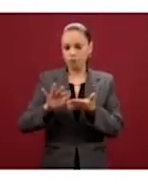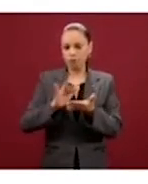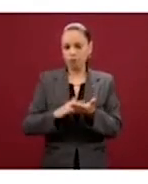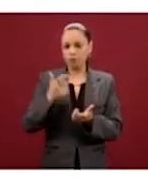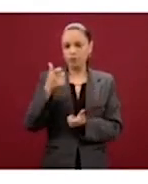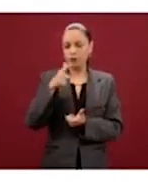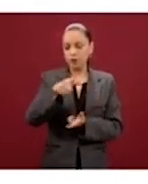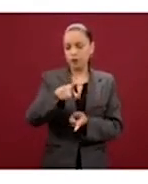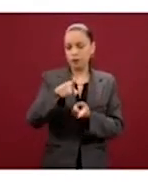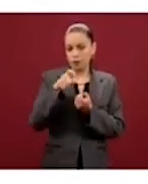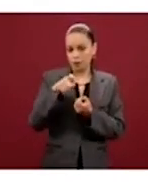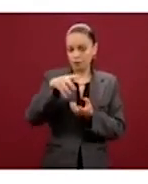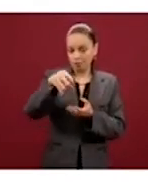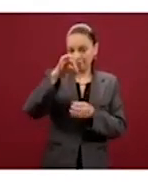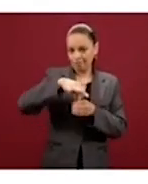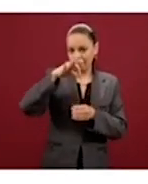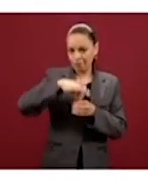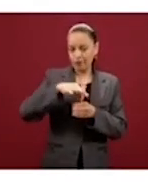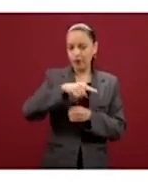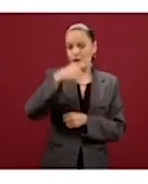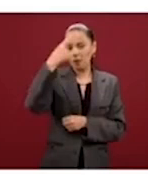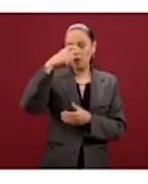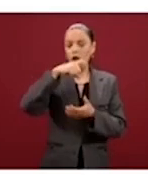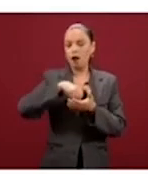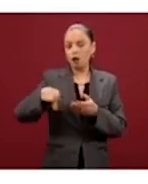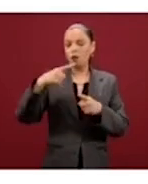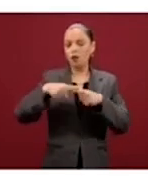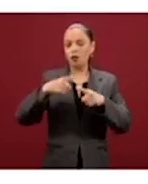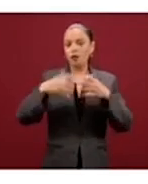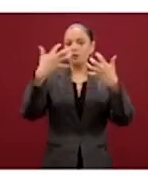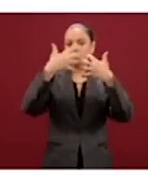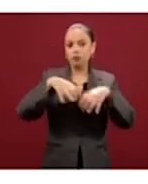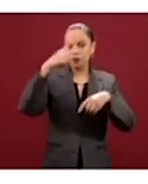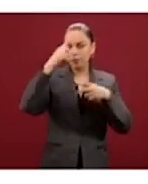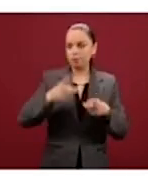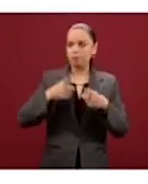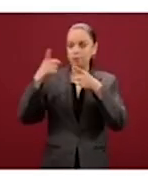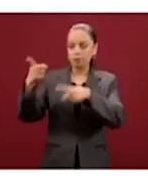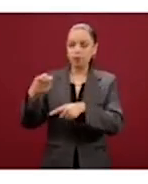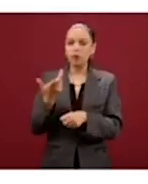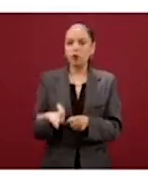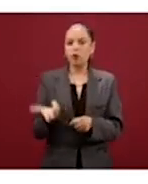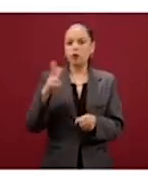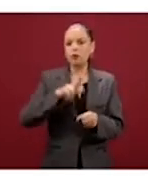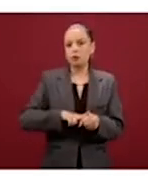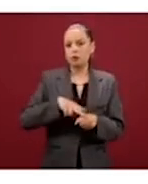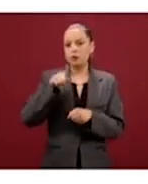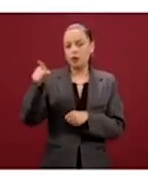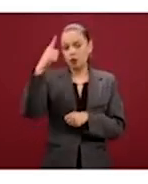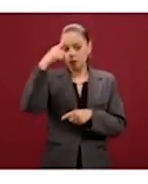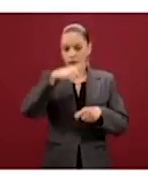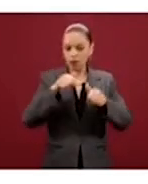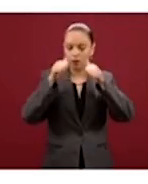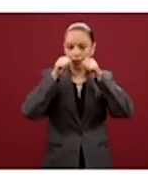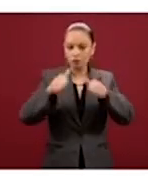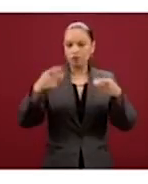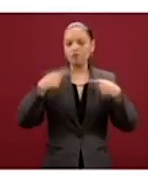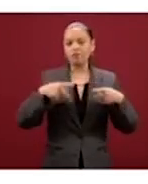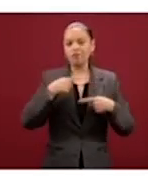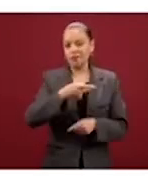equipos médicos y hospitales donde se atiende de manera gratuita a la gente pobre. El importe